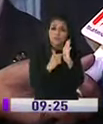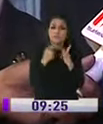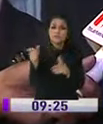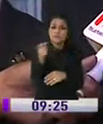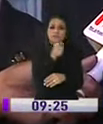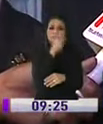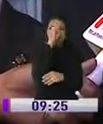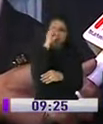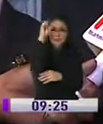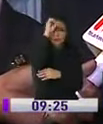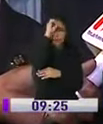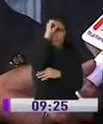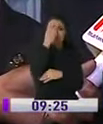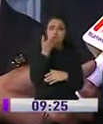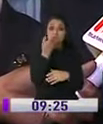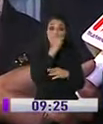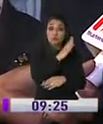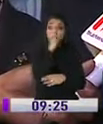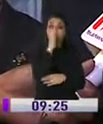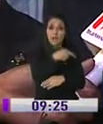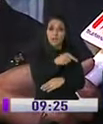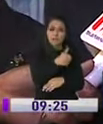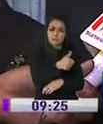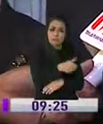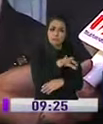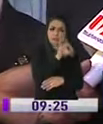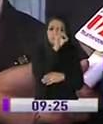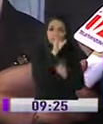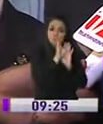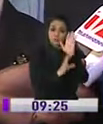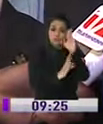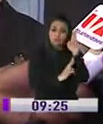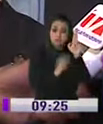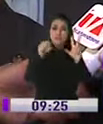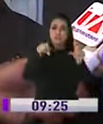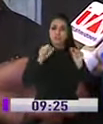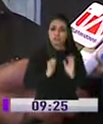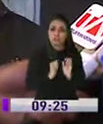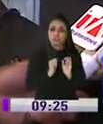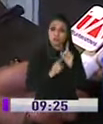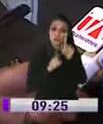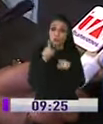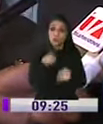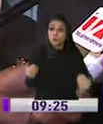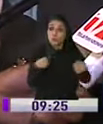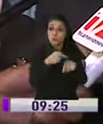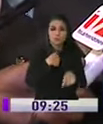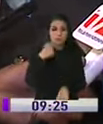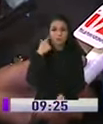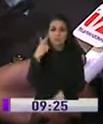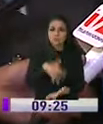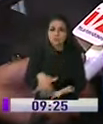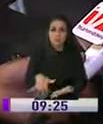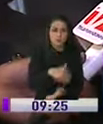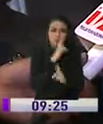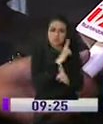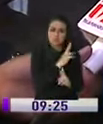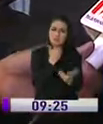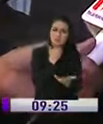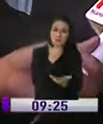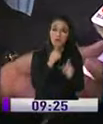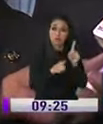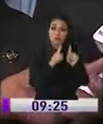curae, para que pueda este organismo definir la constitucionalidad, que por cierto para nosotros está en duda, de